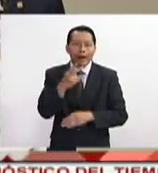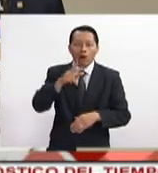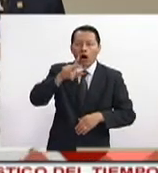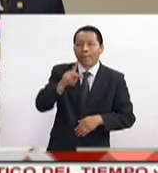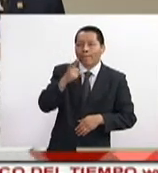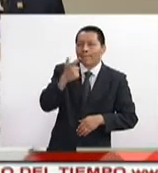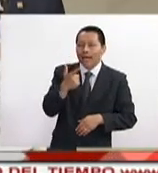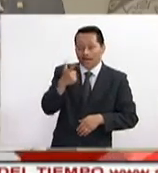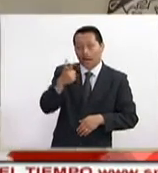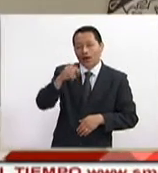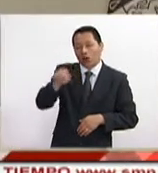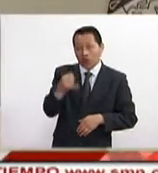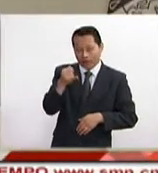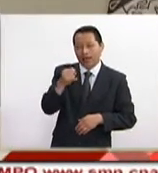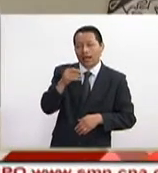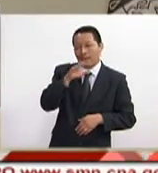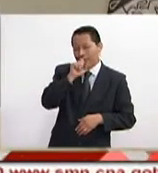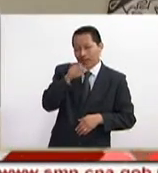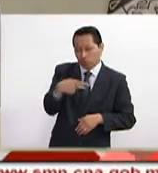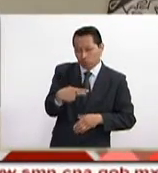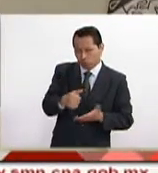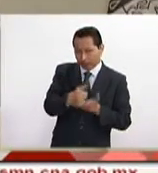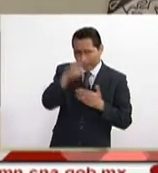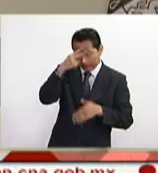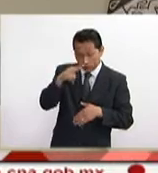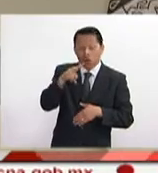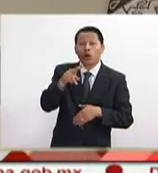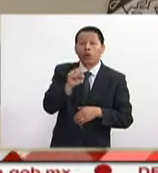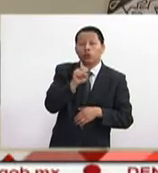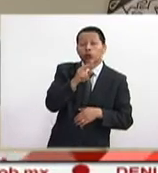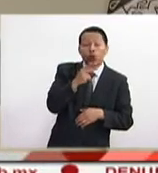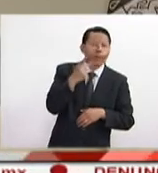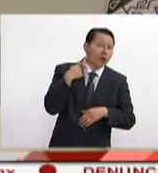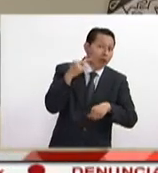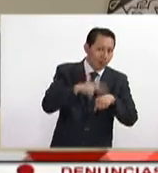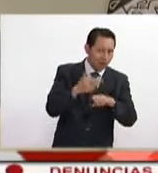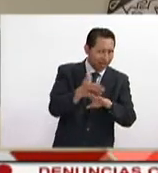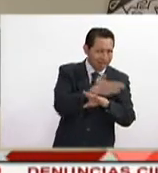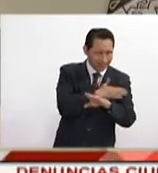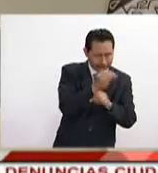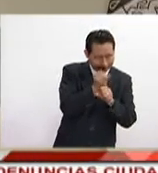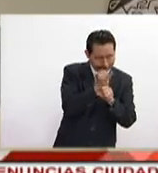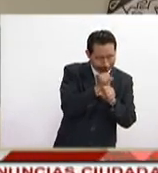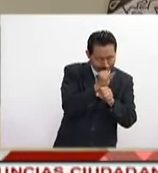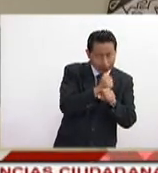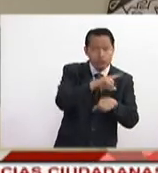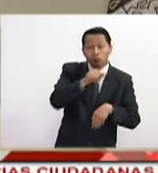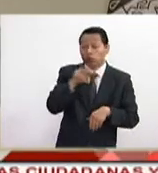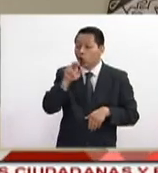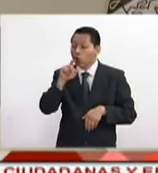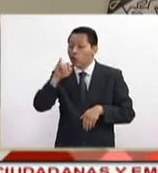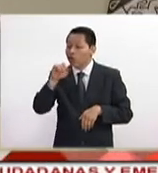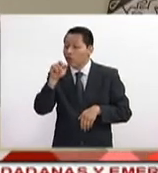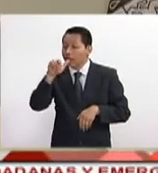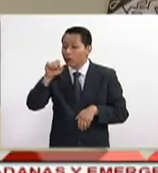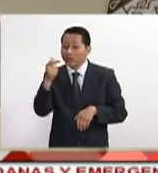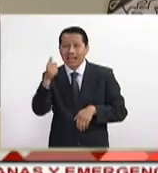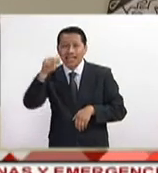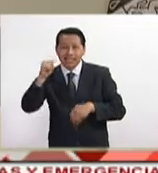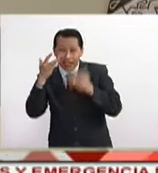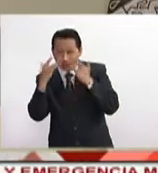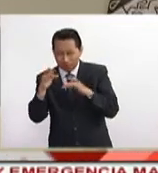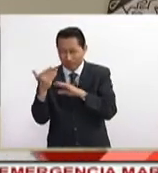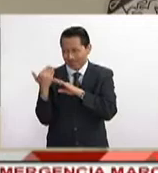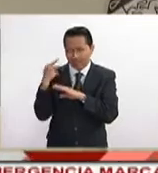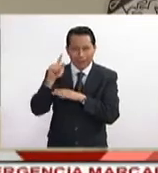de Justicia capitalino. Edmundo Garrido fue subprocurador de averiguaciones previas y tras la renuncia de Rodolfo Ríos Garza, el